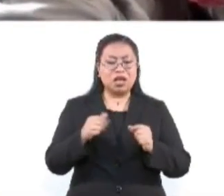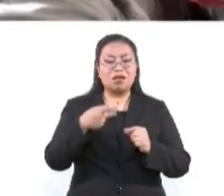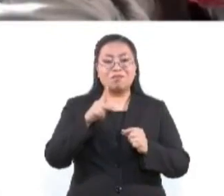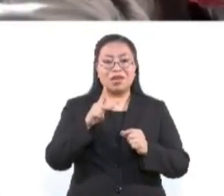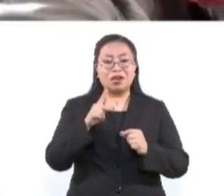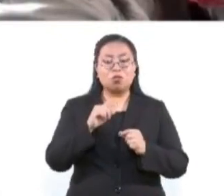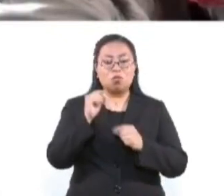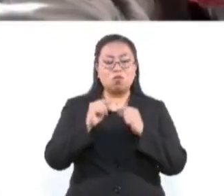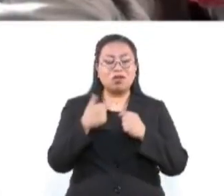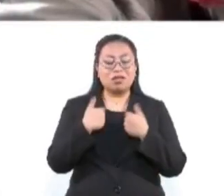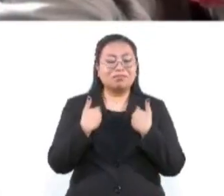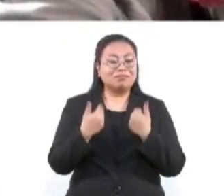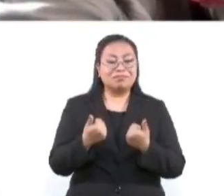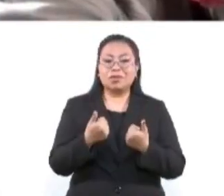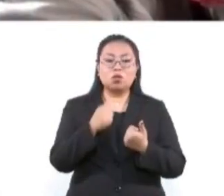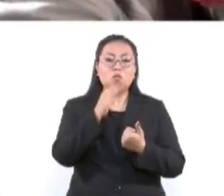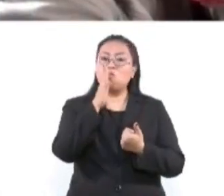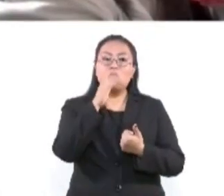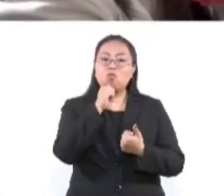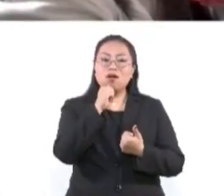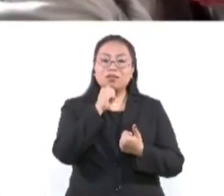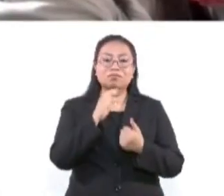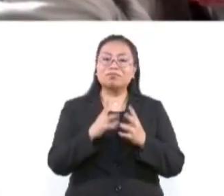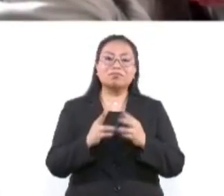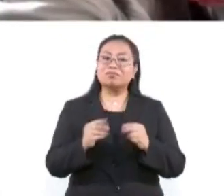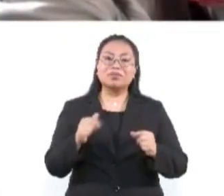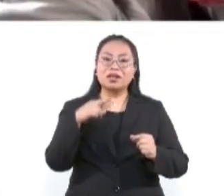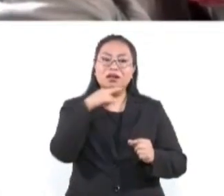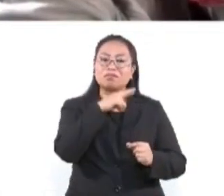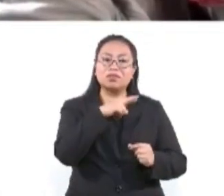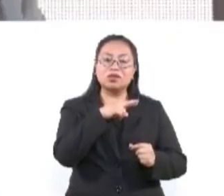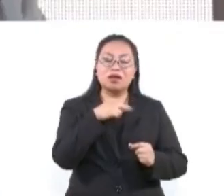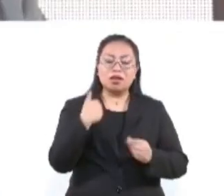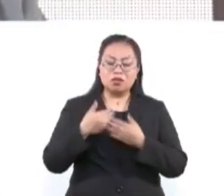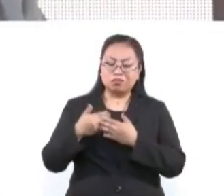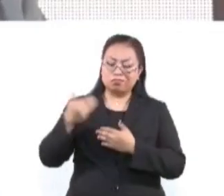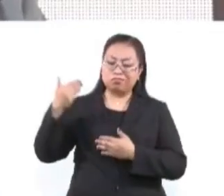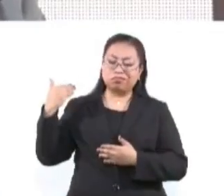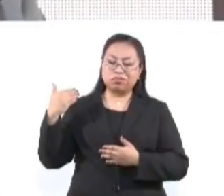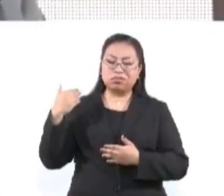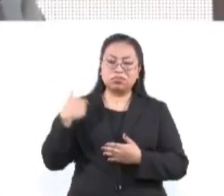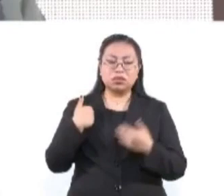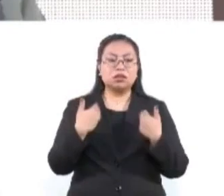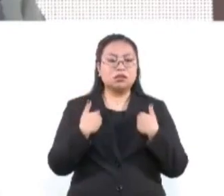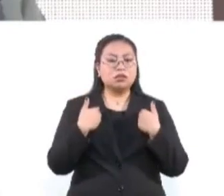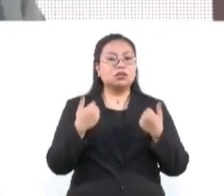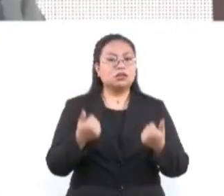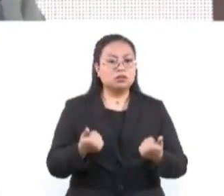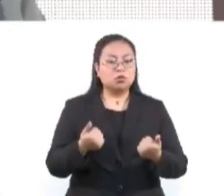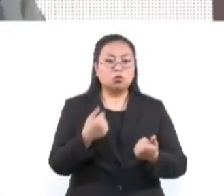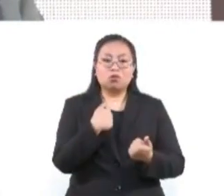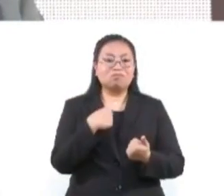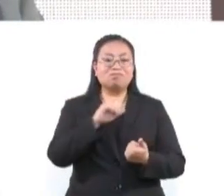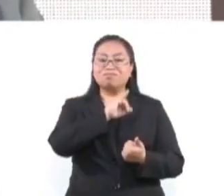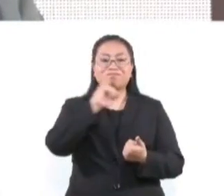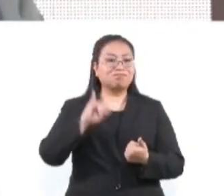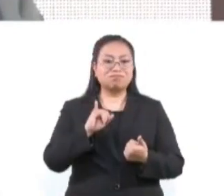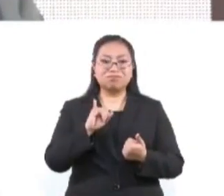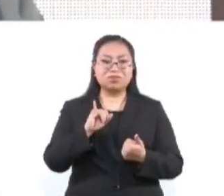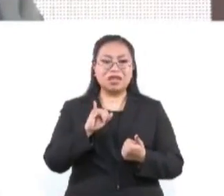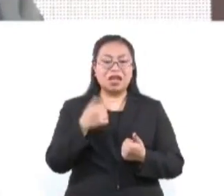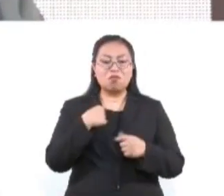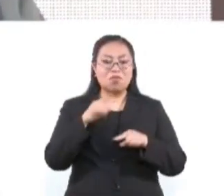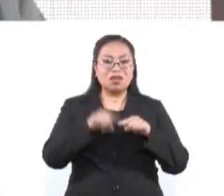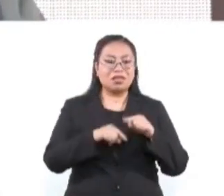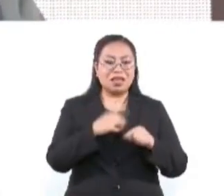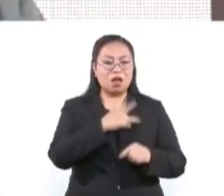superan. Y yo hace pocas semanas entendí lo mismo. Entendí que era algo que nunca iba a superar, sino que